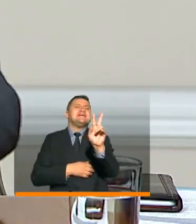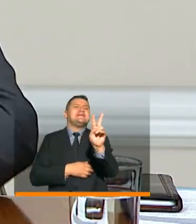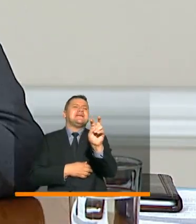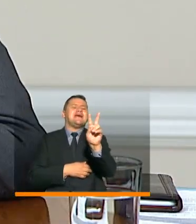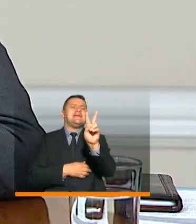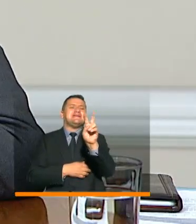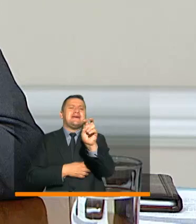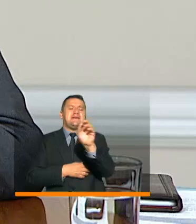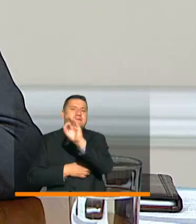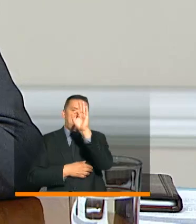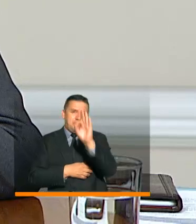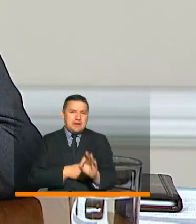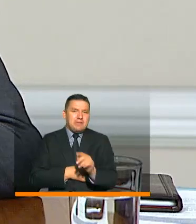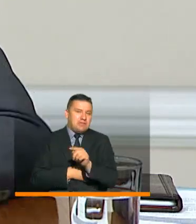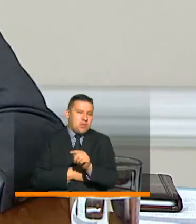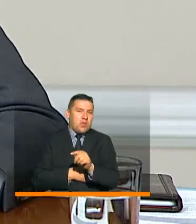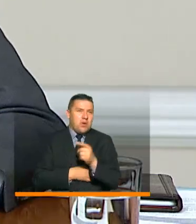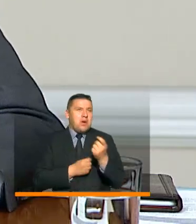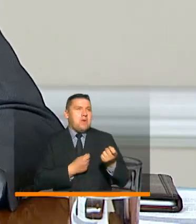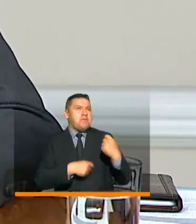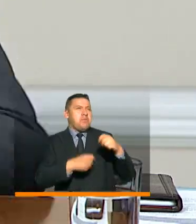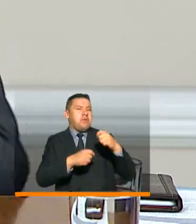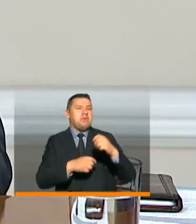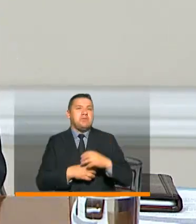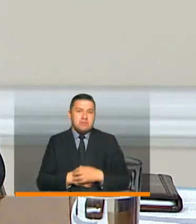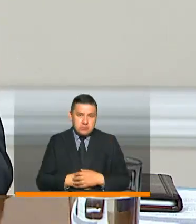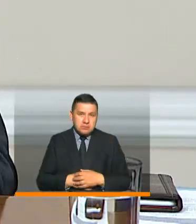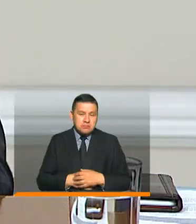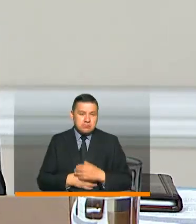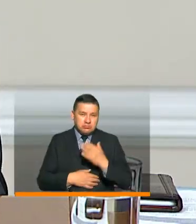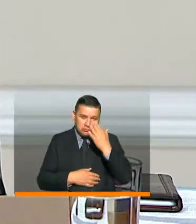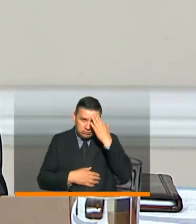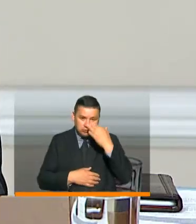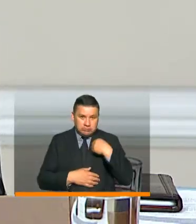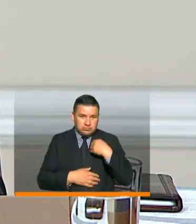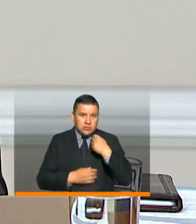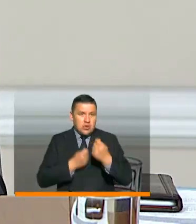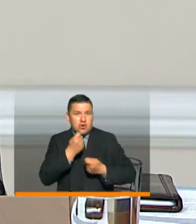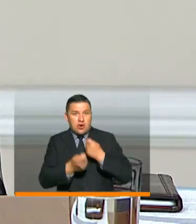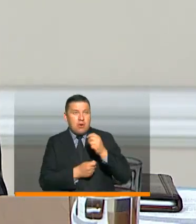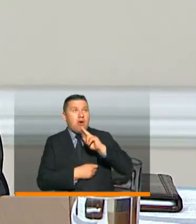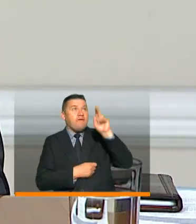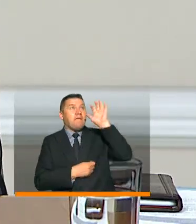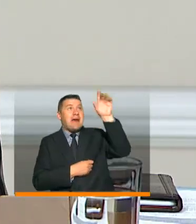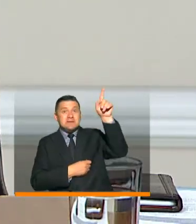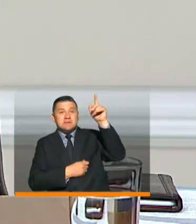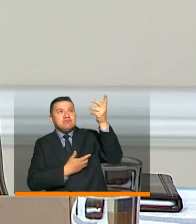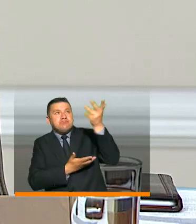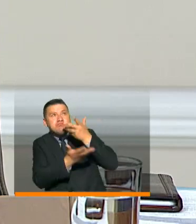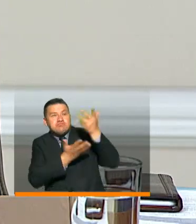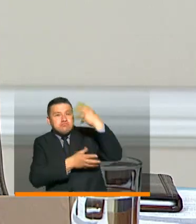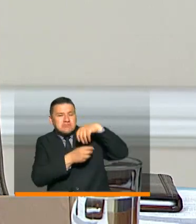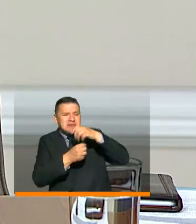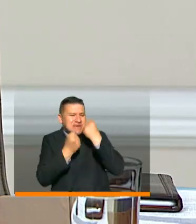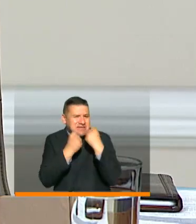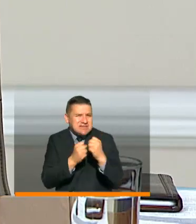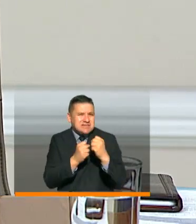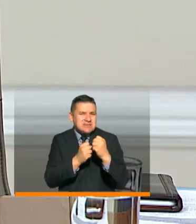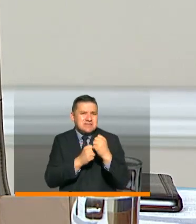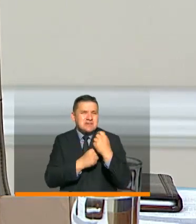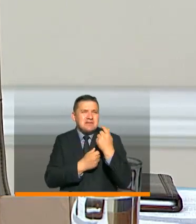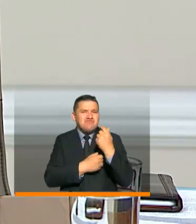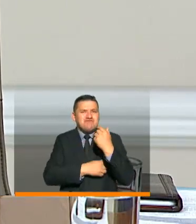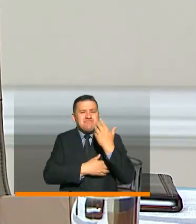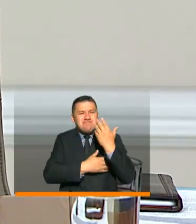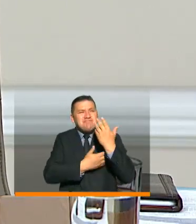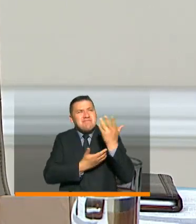un 77% las MIPYMES que son exportadoras. Y en el marco de nuestra política de comercio exterior, con todo ese esfuerzo de diplomacia comercial